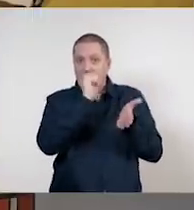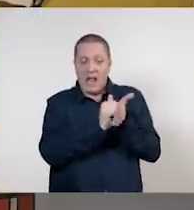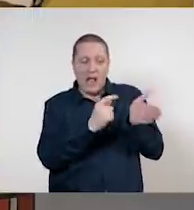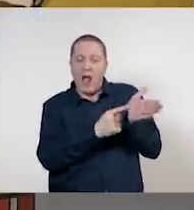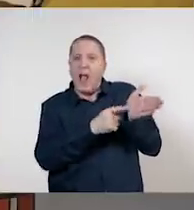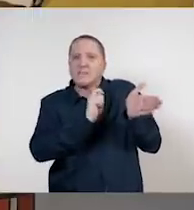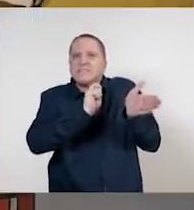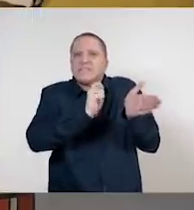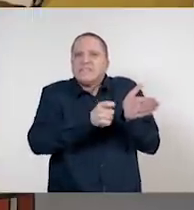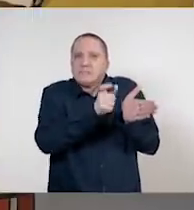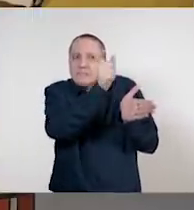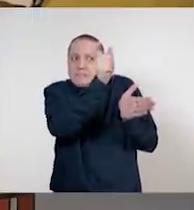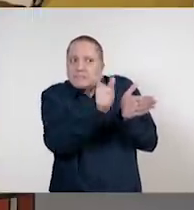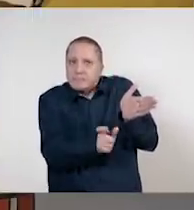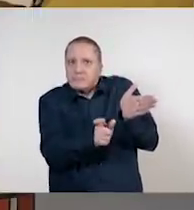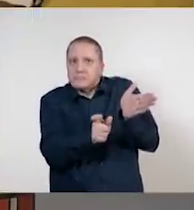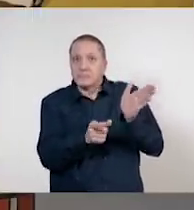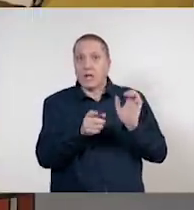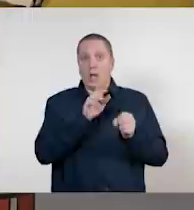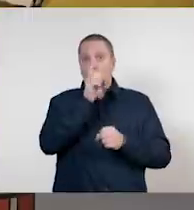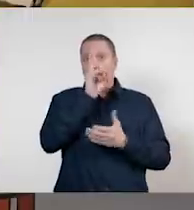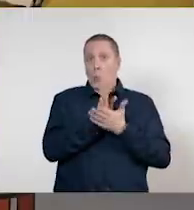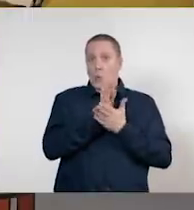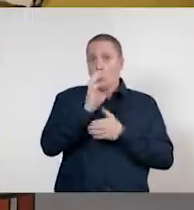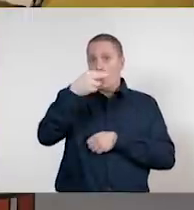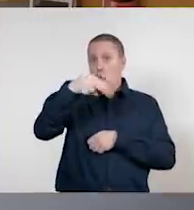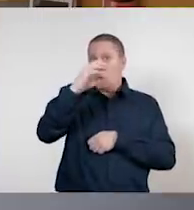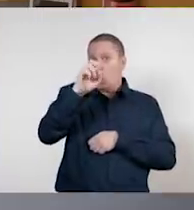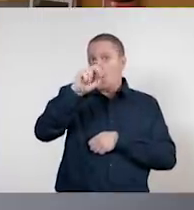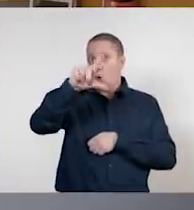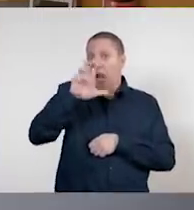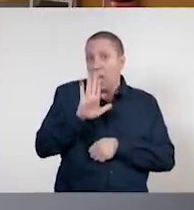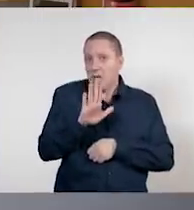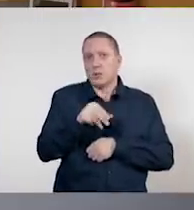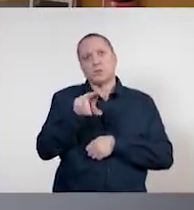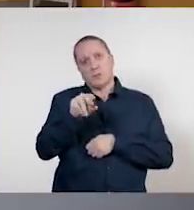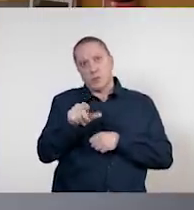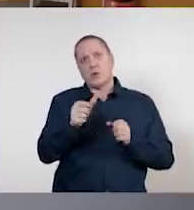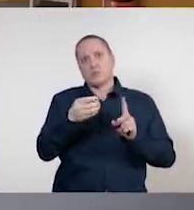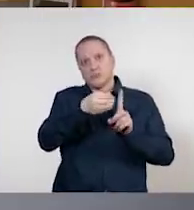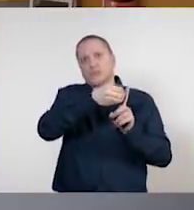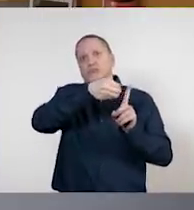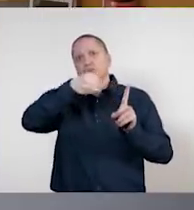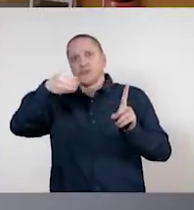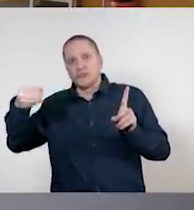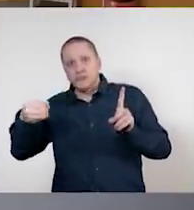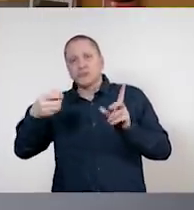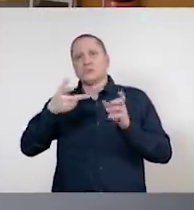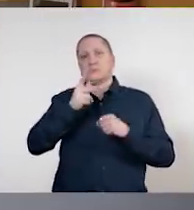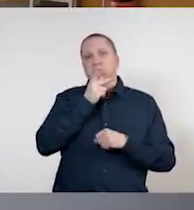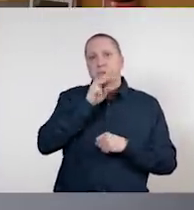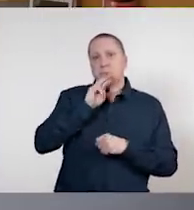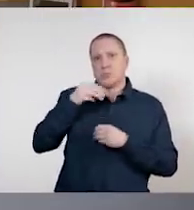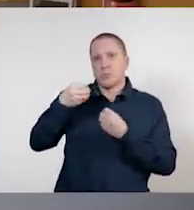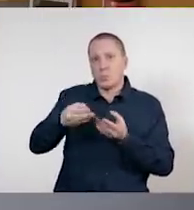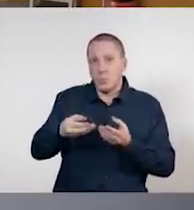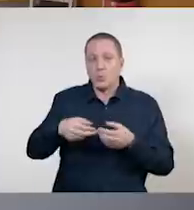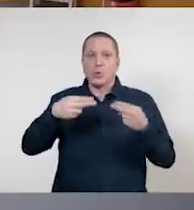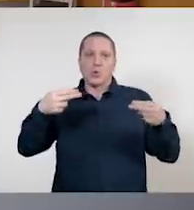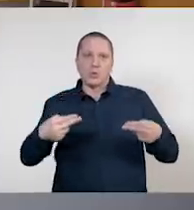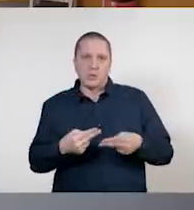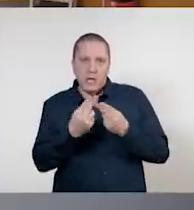no nada más es suficiente con que te llames Coral y con todos nuestros nombres, ¿verdad? Nuestros apellidos, el que nos digan que